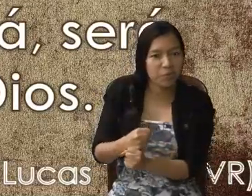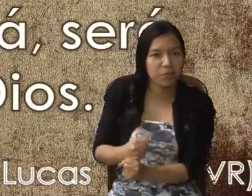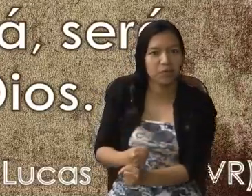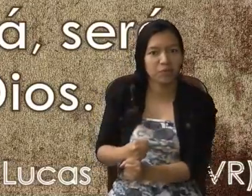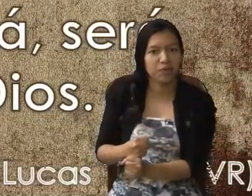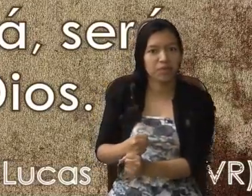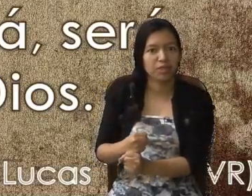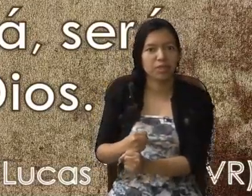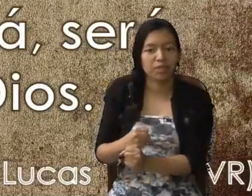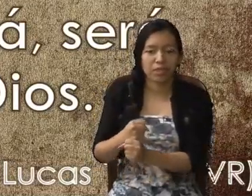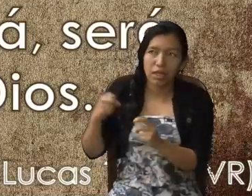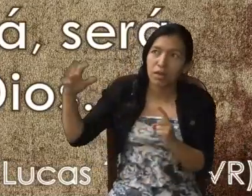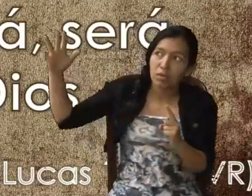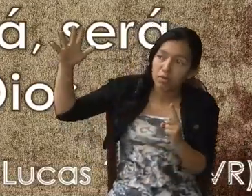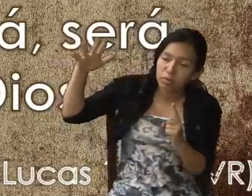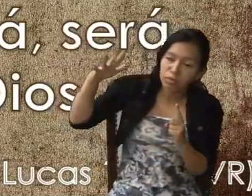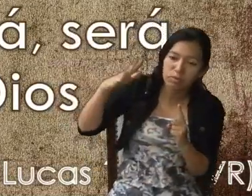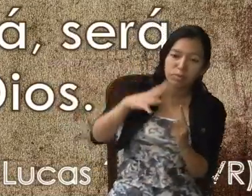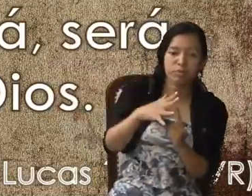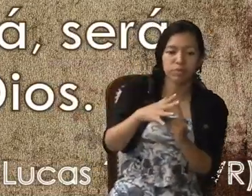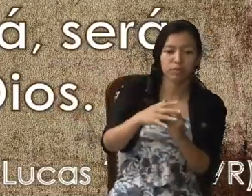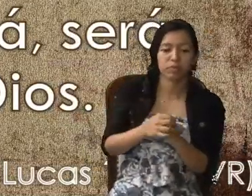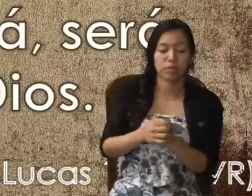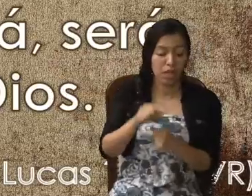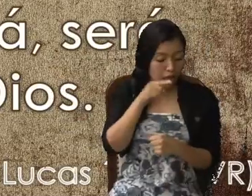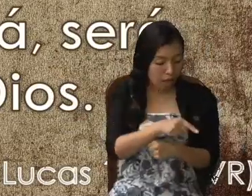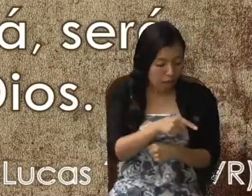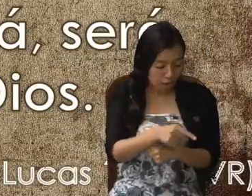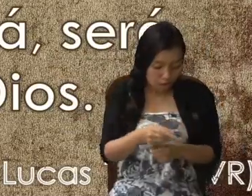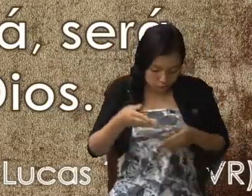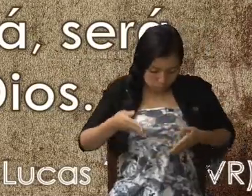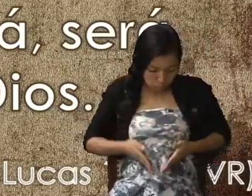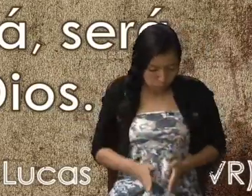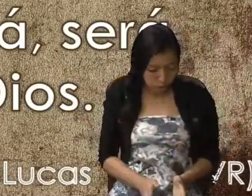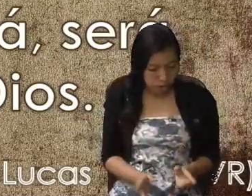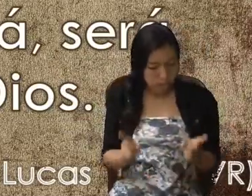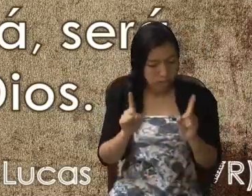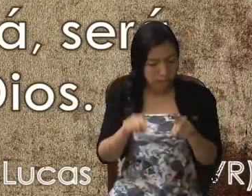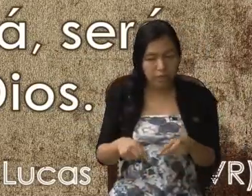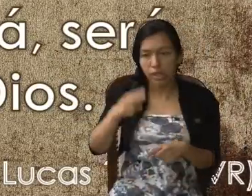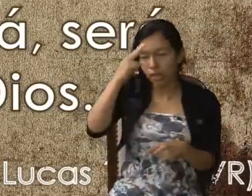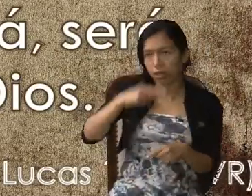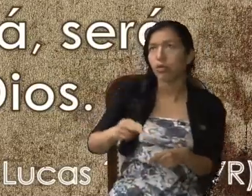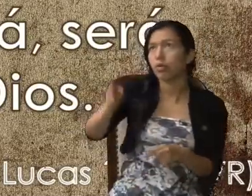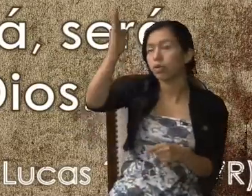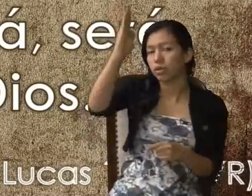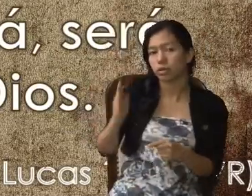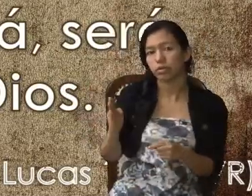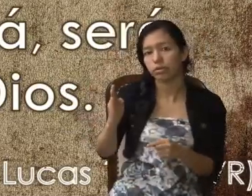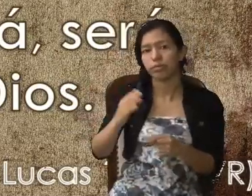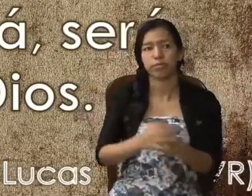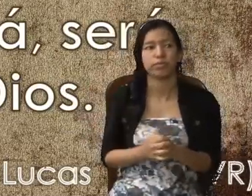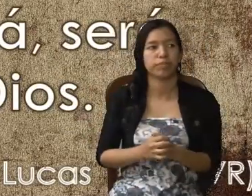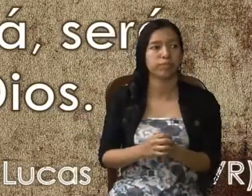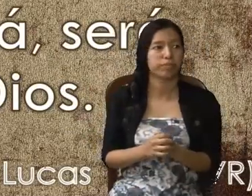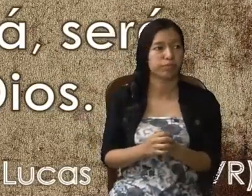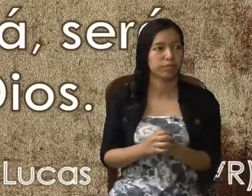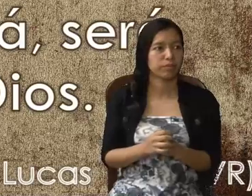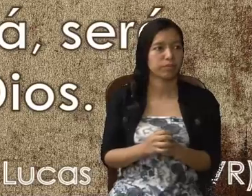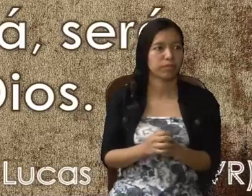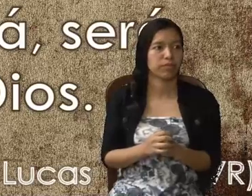sombra, por lo cual también el santo ser que va a nacer será llamado Hijo de Dios. ¿Saben? Es